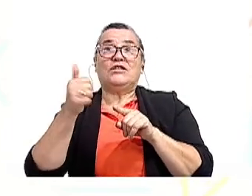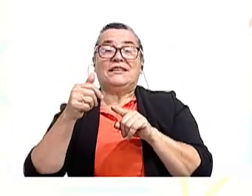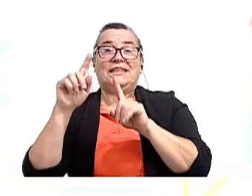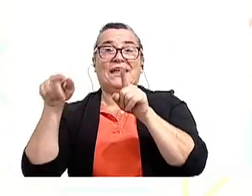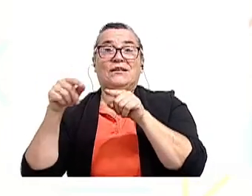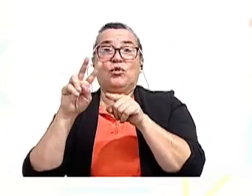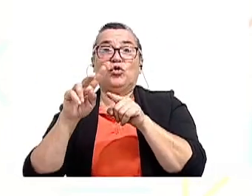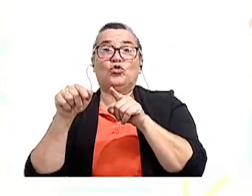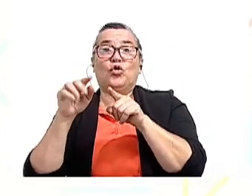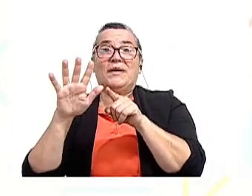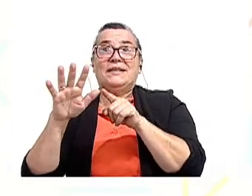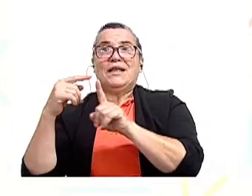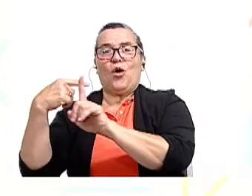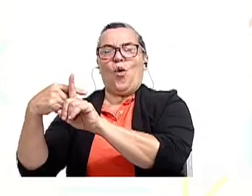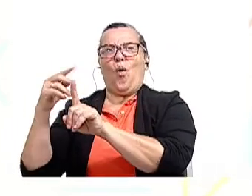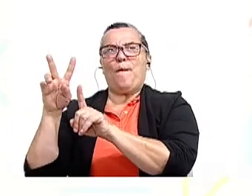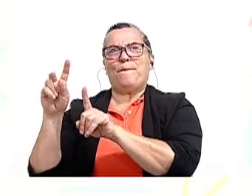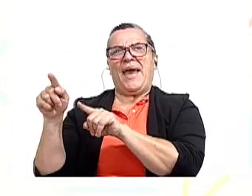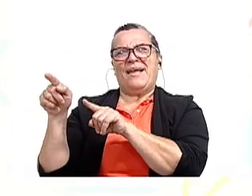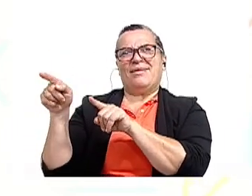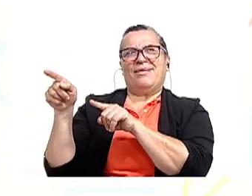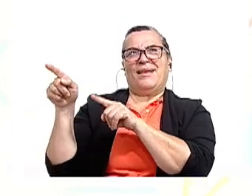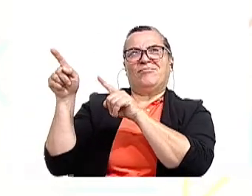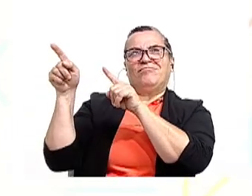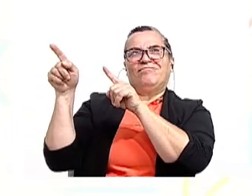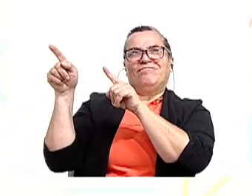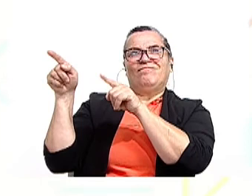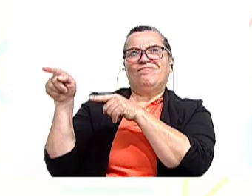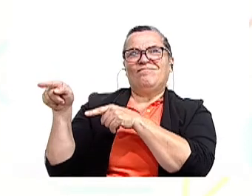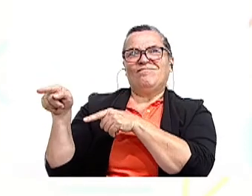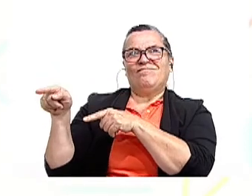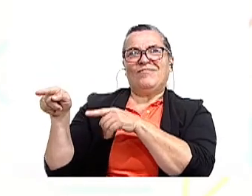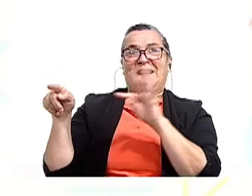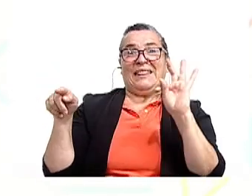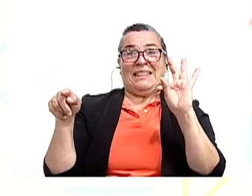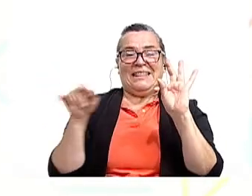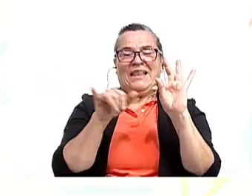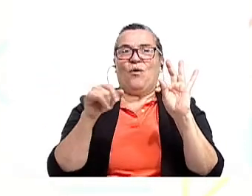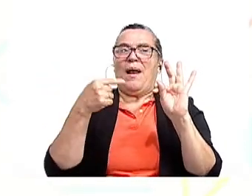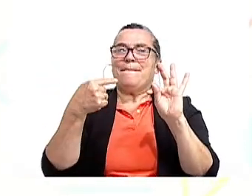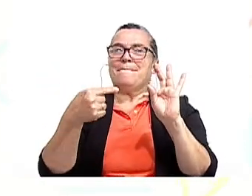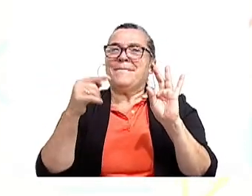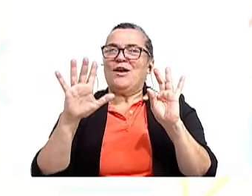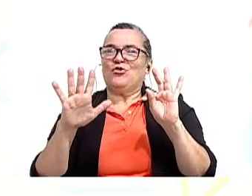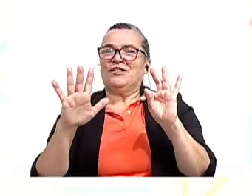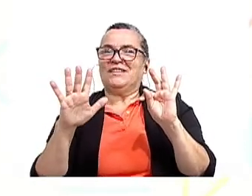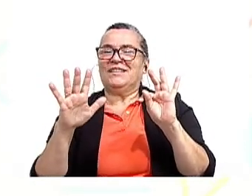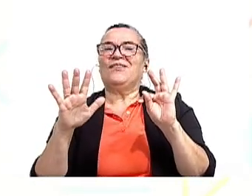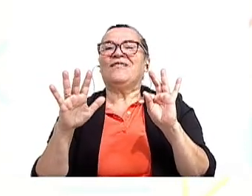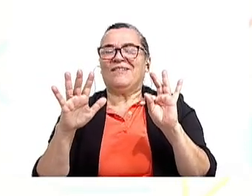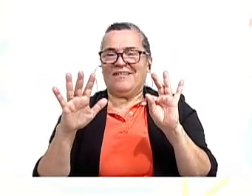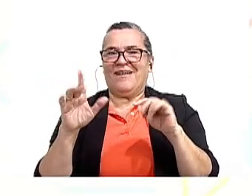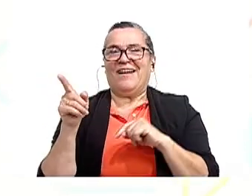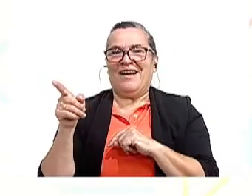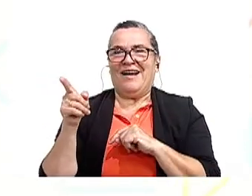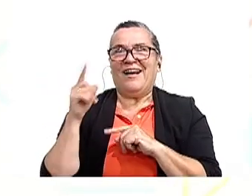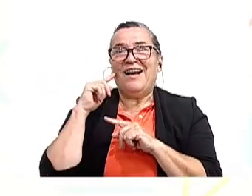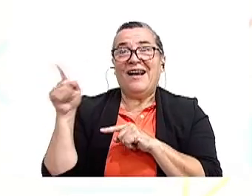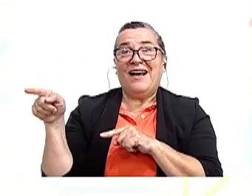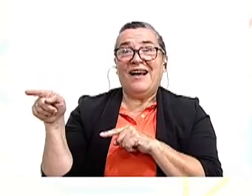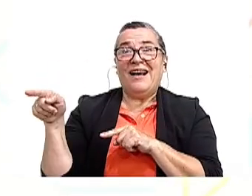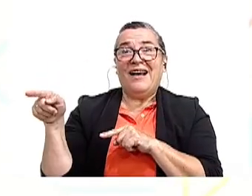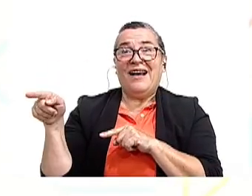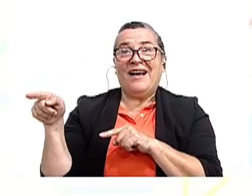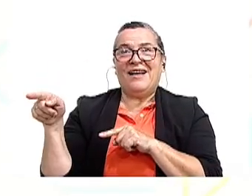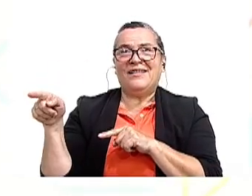más 20. Es decir, que t de 2,5 es igual a menos 5. ¿Lo vieron? Ahora,